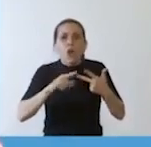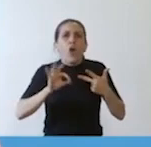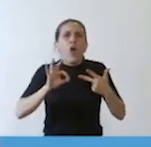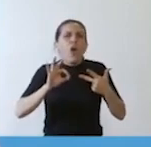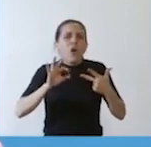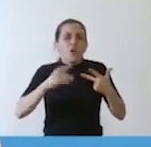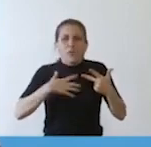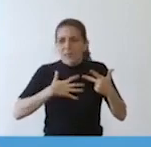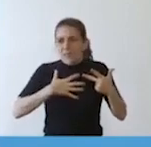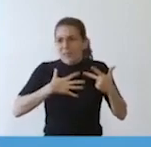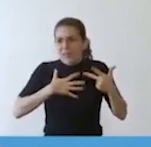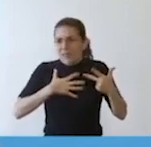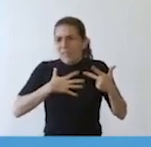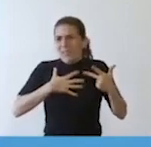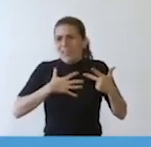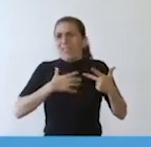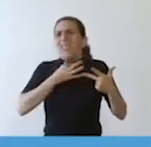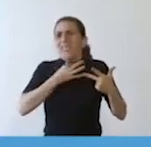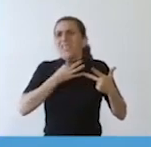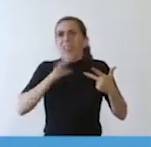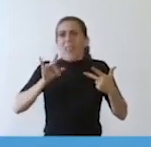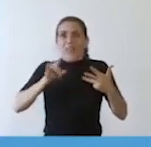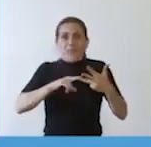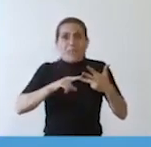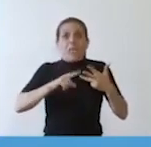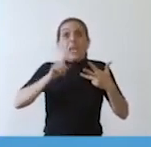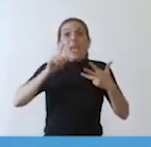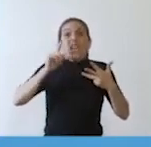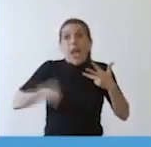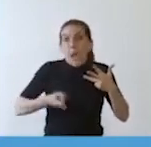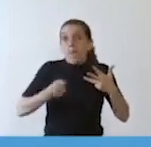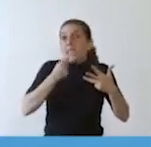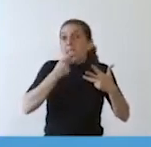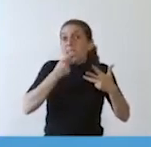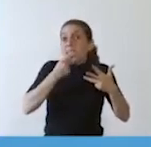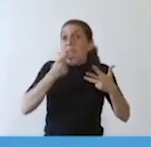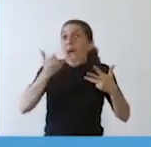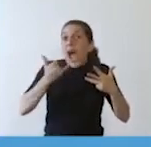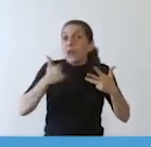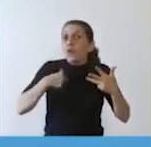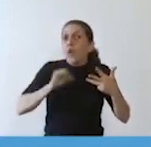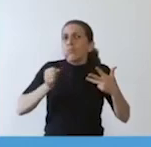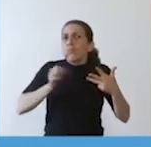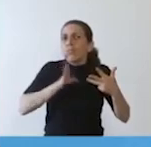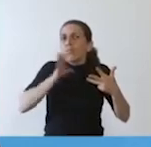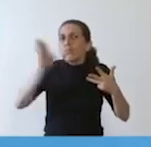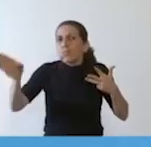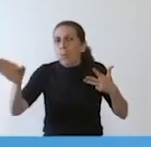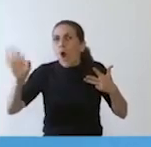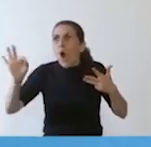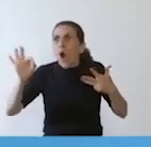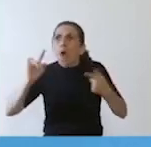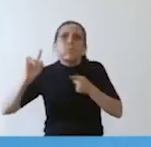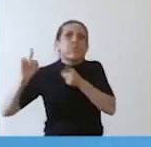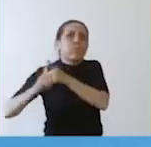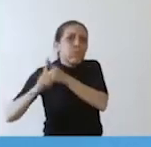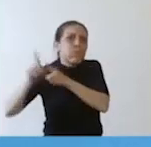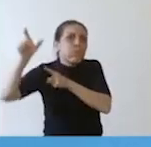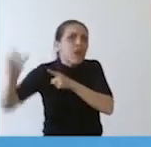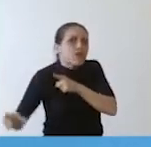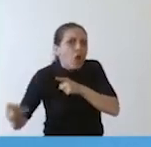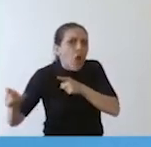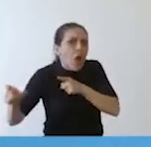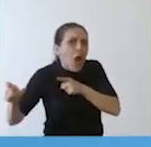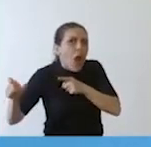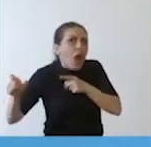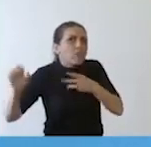dificultad respiratoria y en este momento el antecedente de haber estado en lugares de transmisión o haber estado en contacto con un caso,